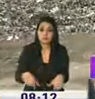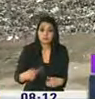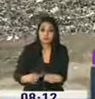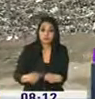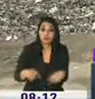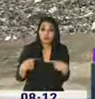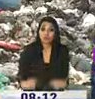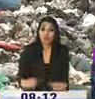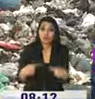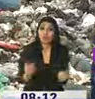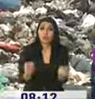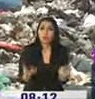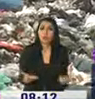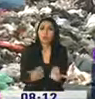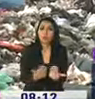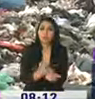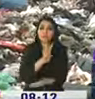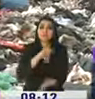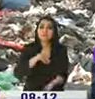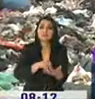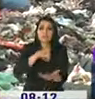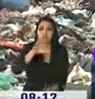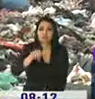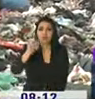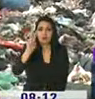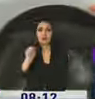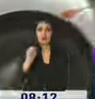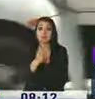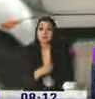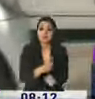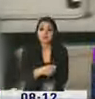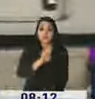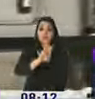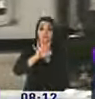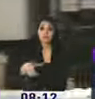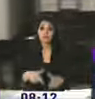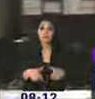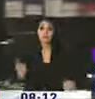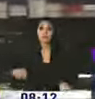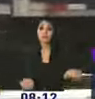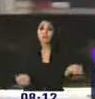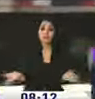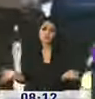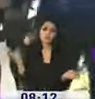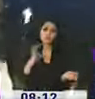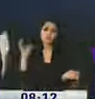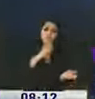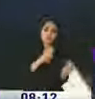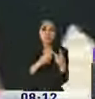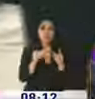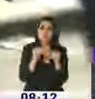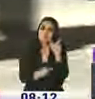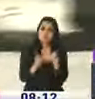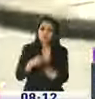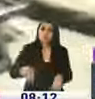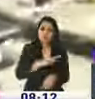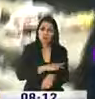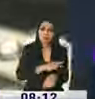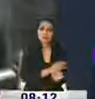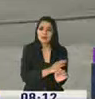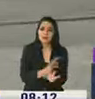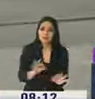produce 2.000 toneladas de basura, por lo cual alrededor de 75 camiones recolectores, más del personal municipal, realizan la